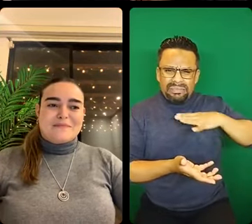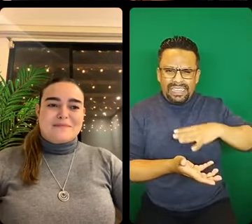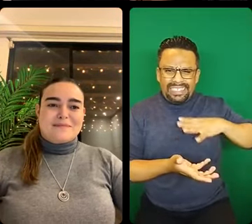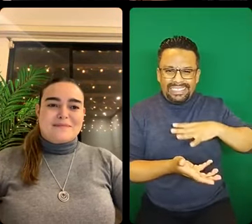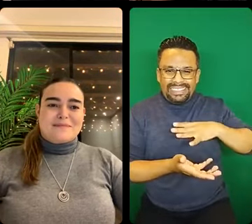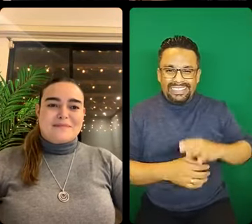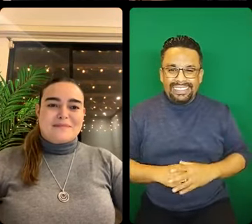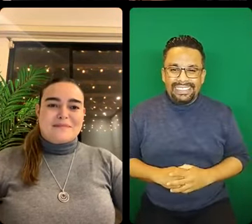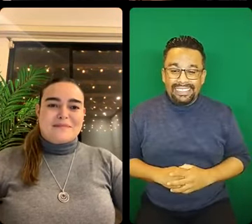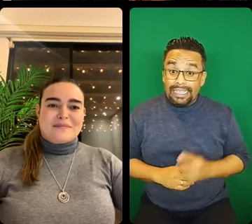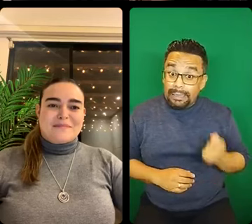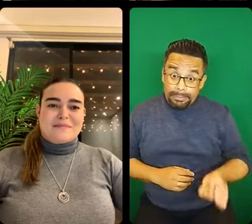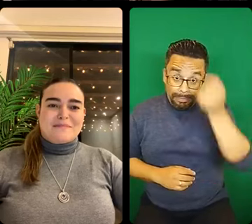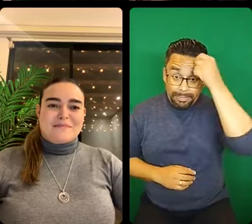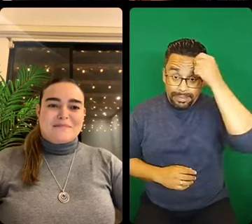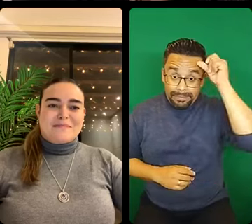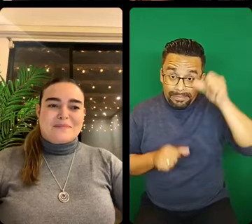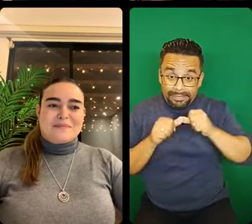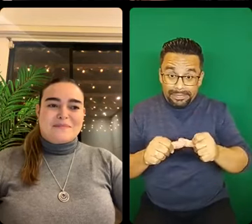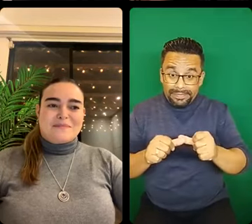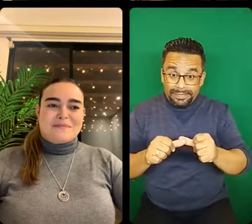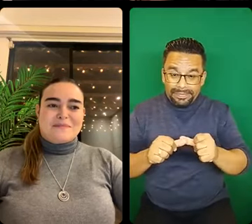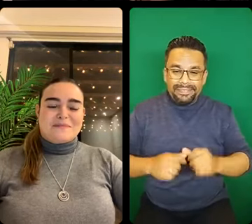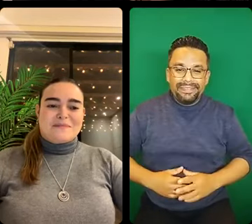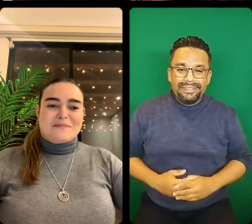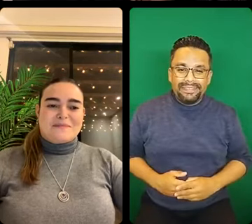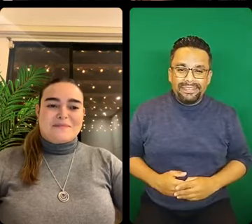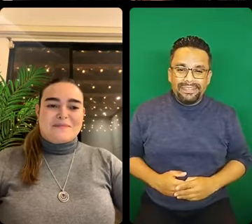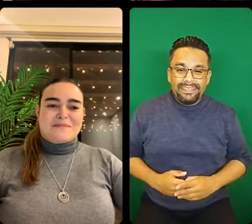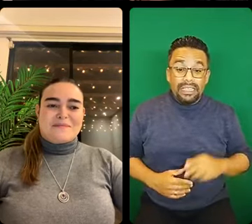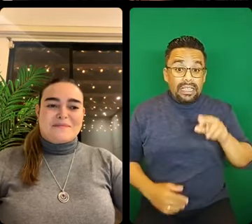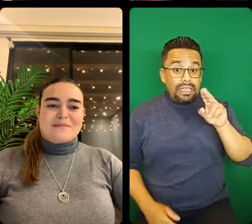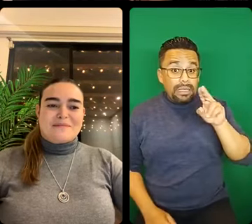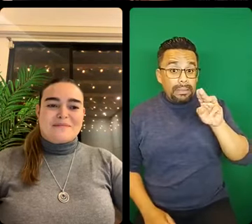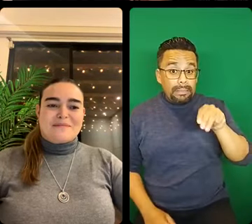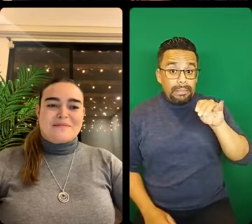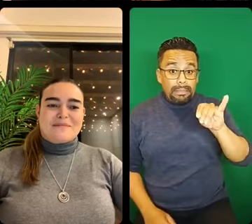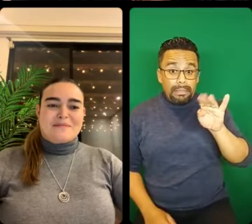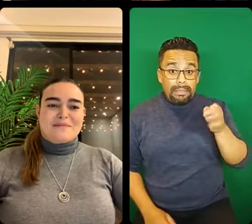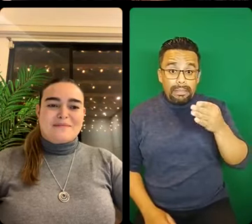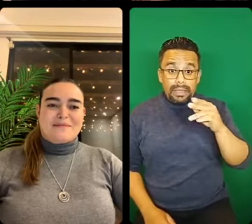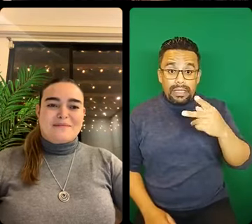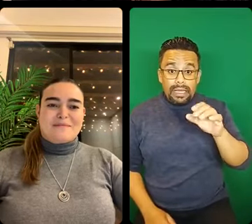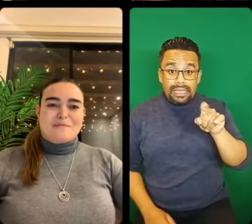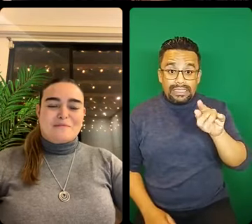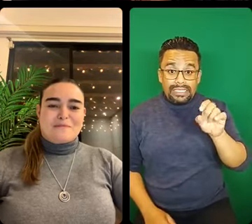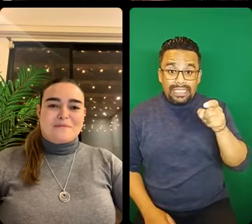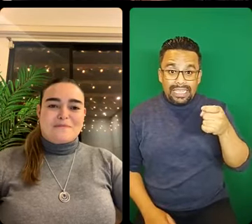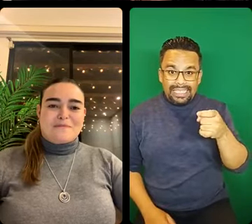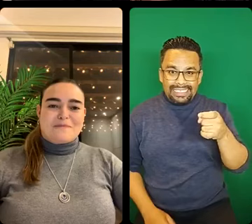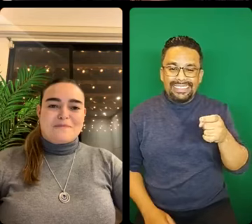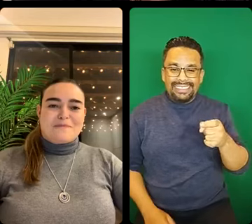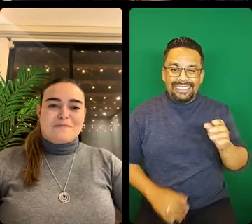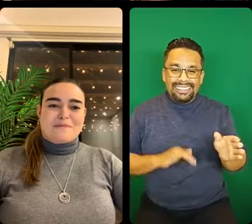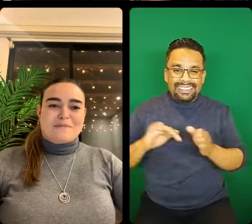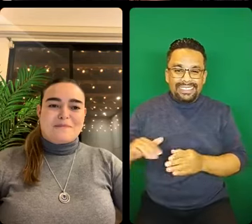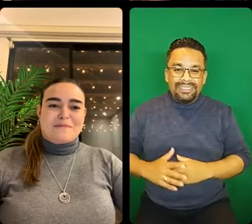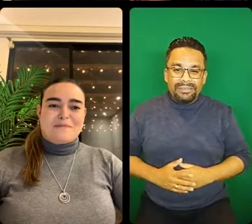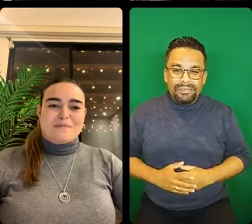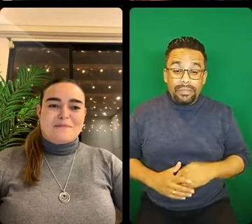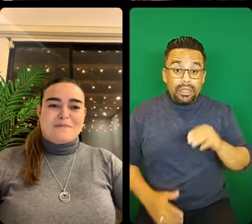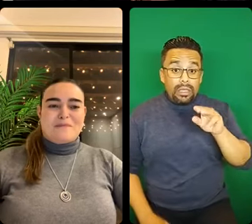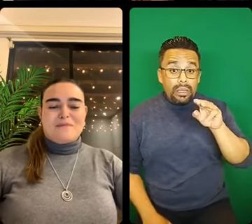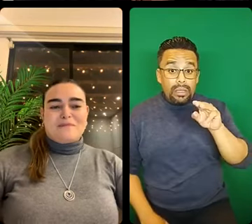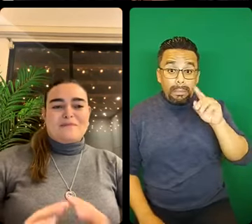Memories, Alex Samuel Botero. Mi casting, Violeta Gallego. Misión Antídoto, Nicolás del